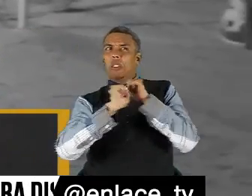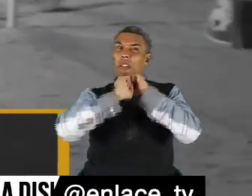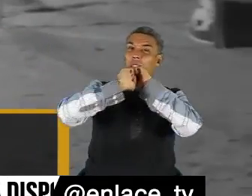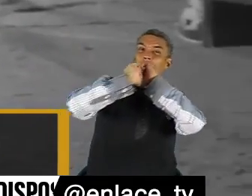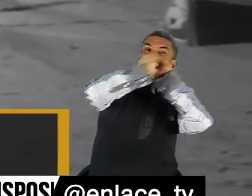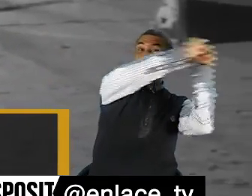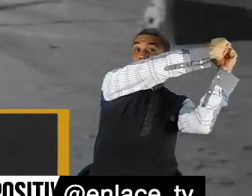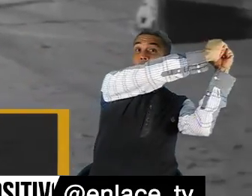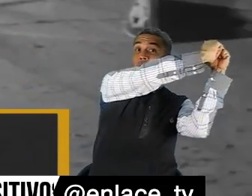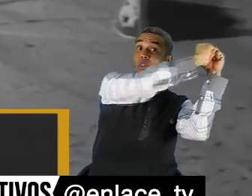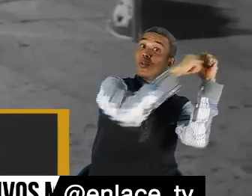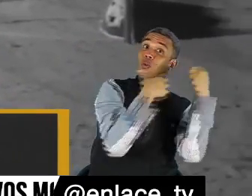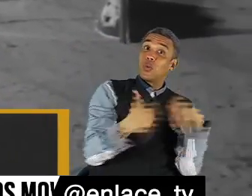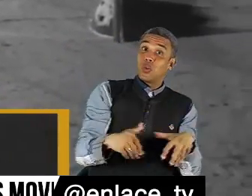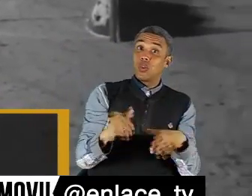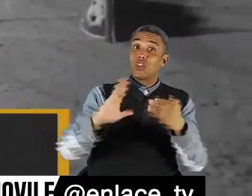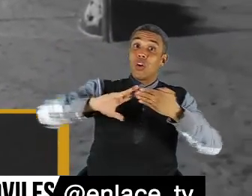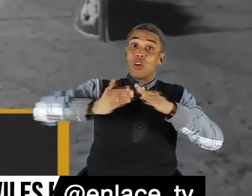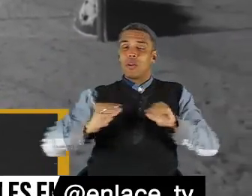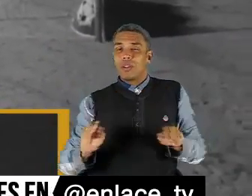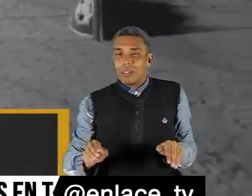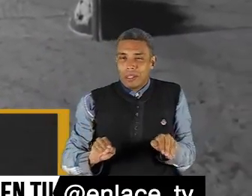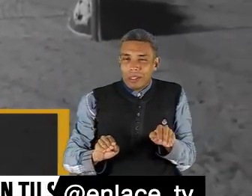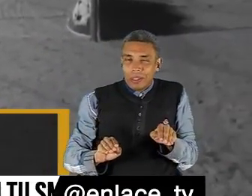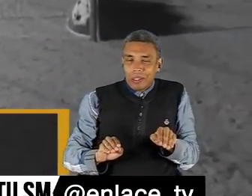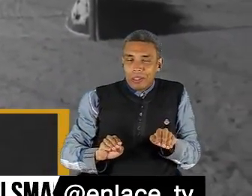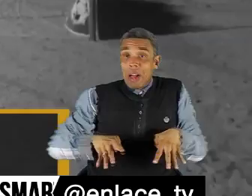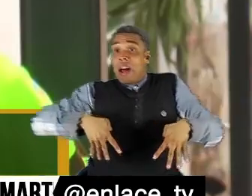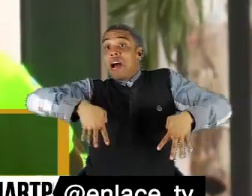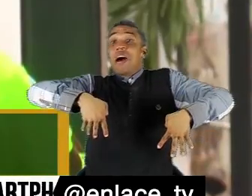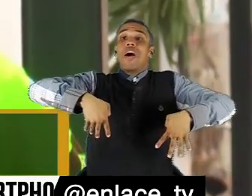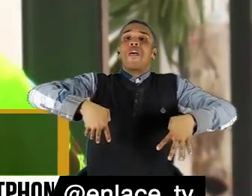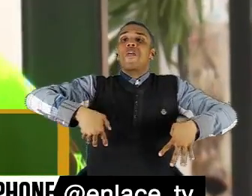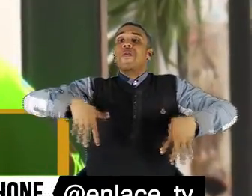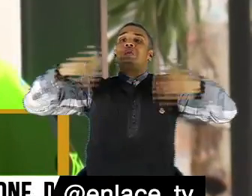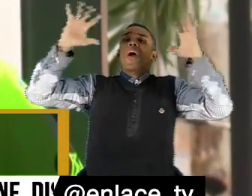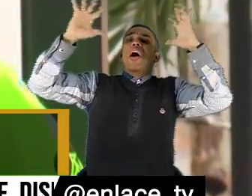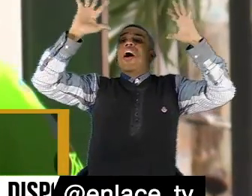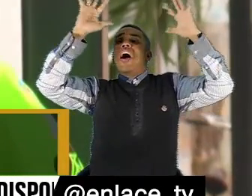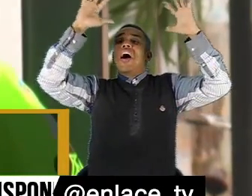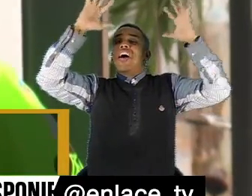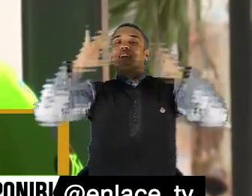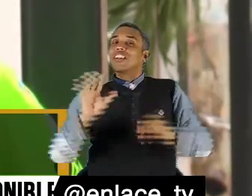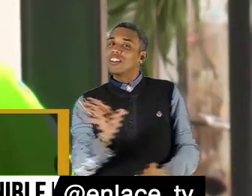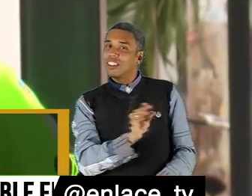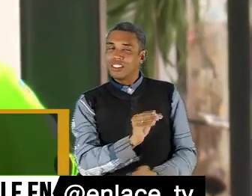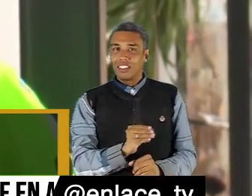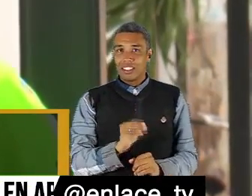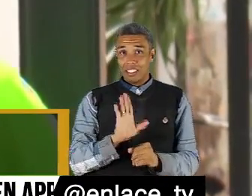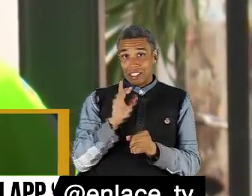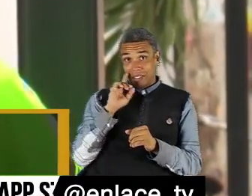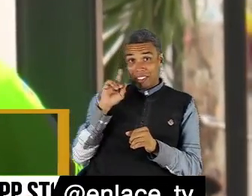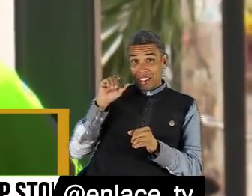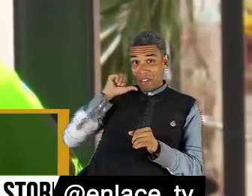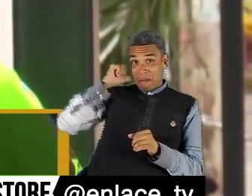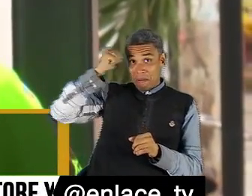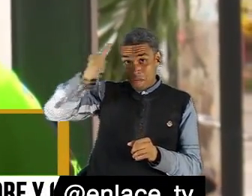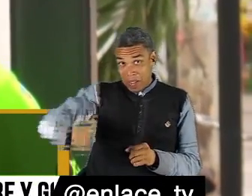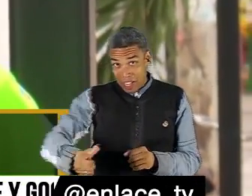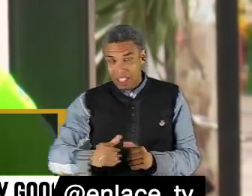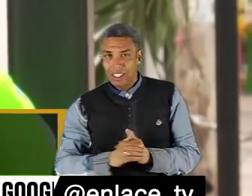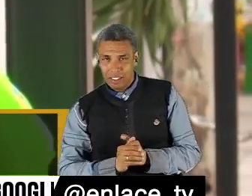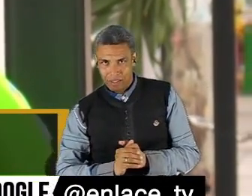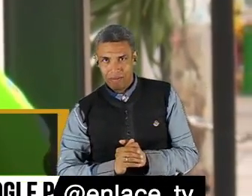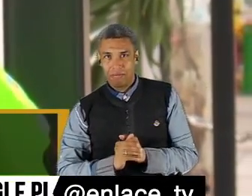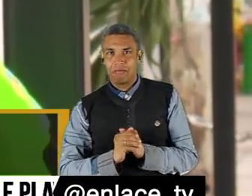aplauso cerrado. Después, el día siguiente, en el batallón, Manuel José Bonelo Carno, que era el comandante nuestro, mandó a formar el batallón